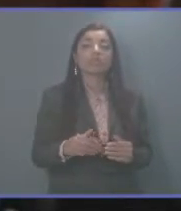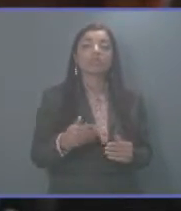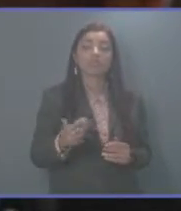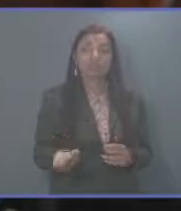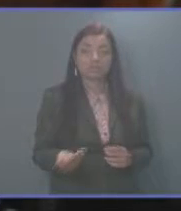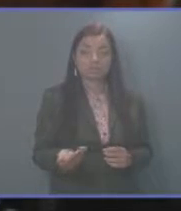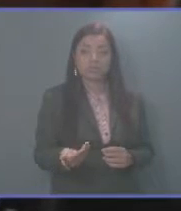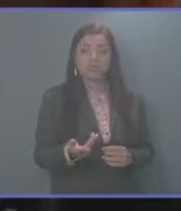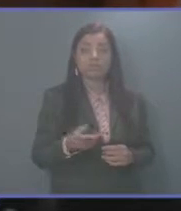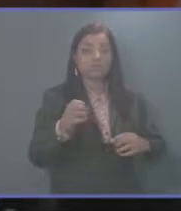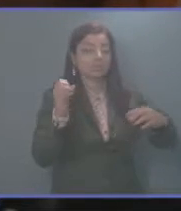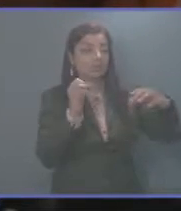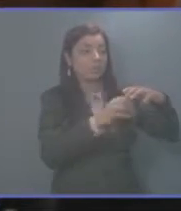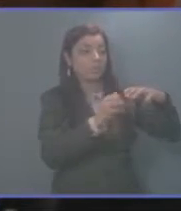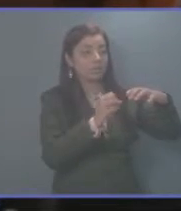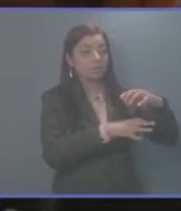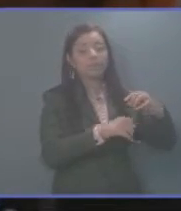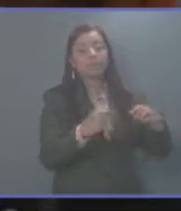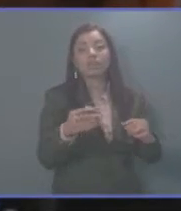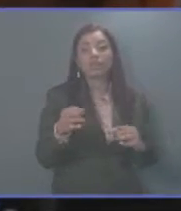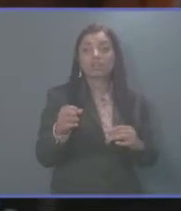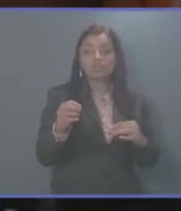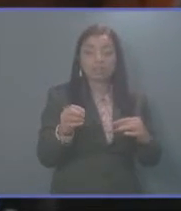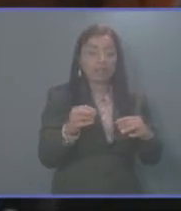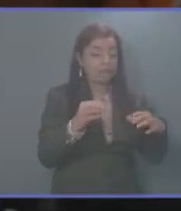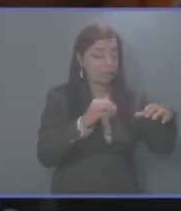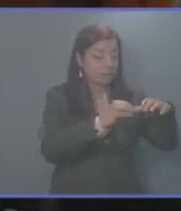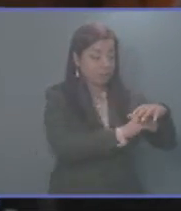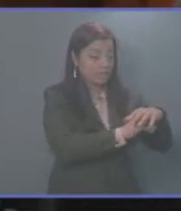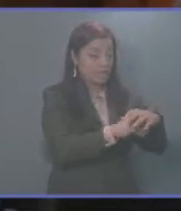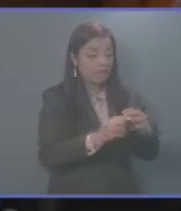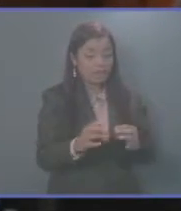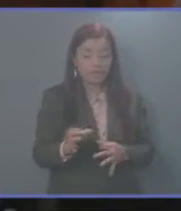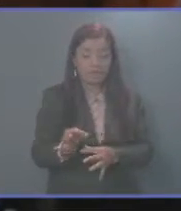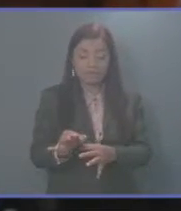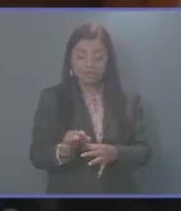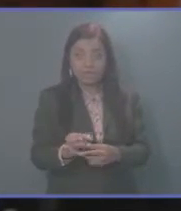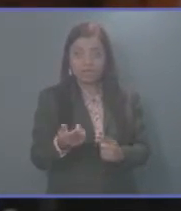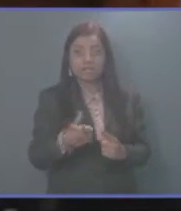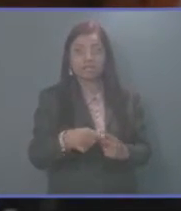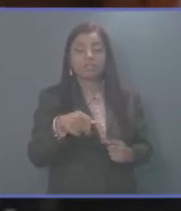al almacenaje y fabricación. B.